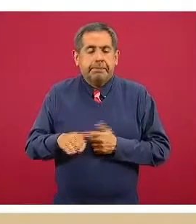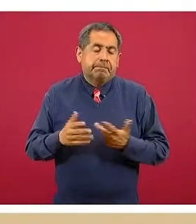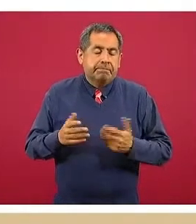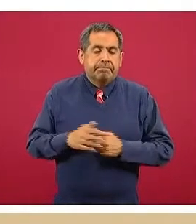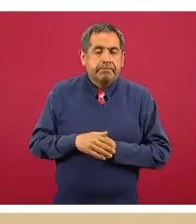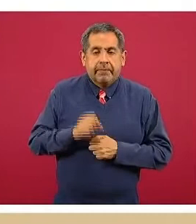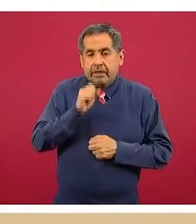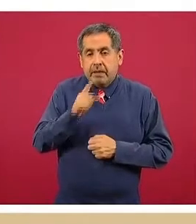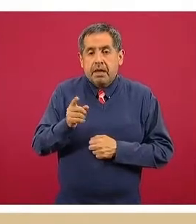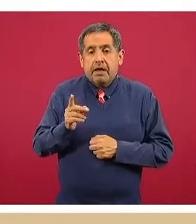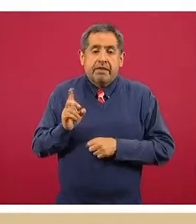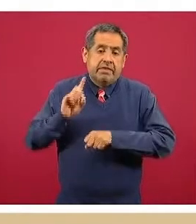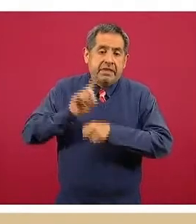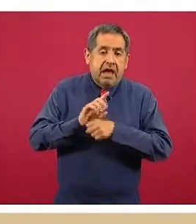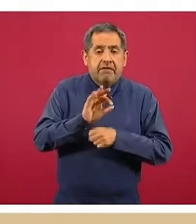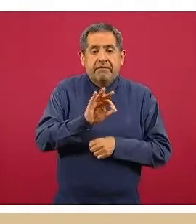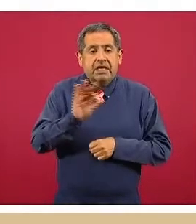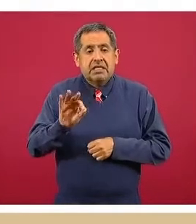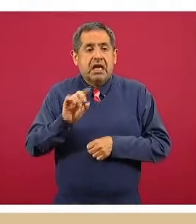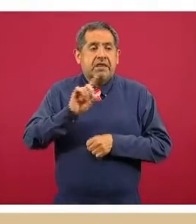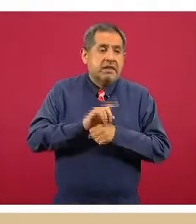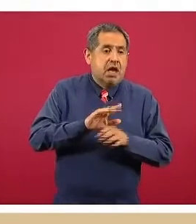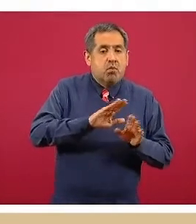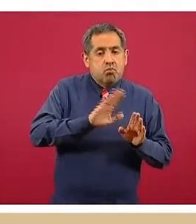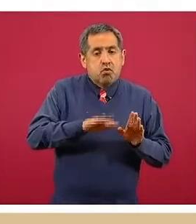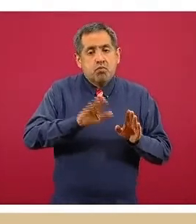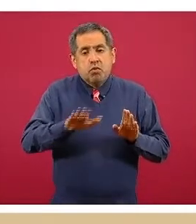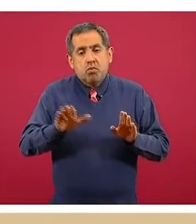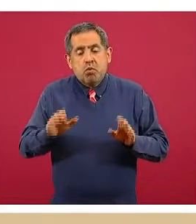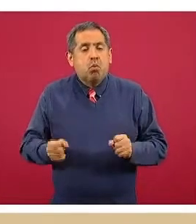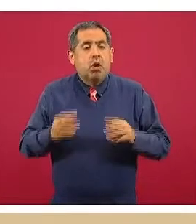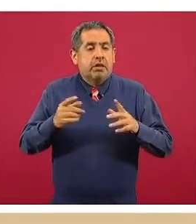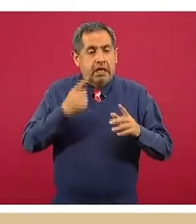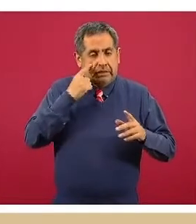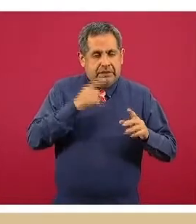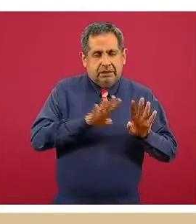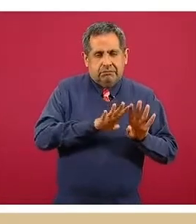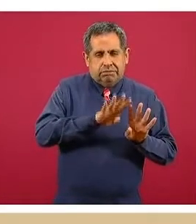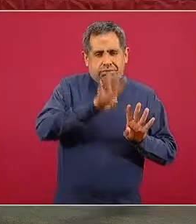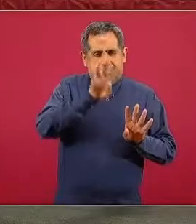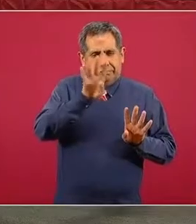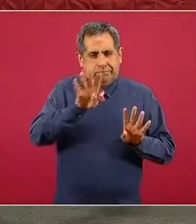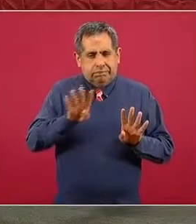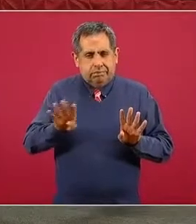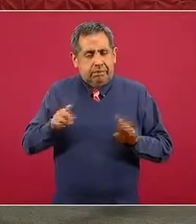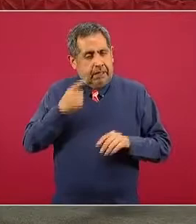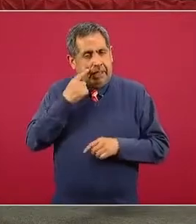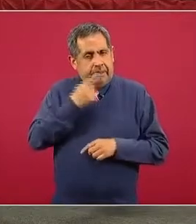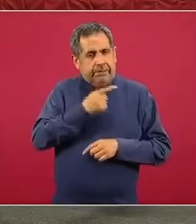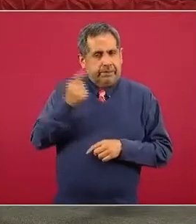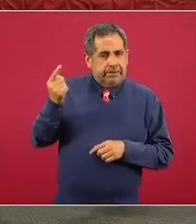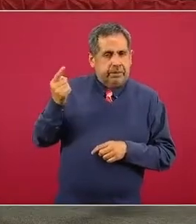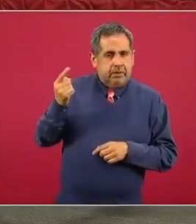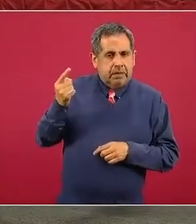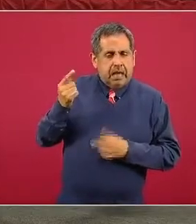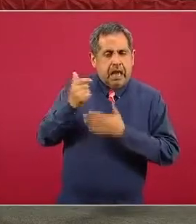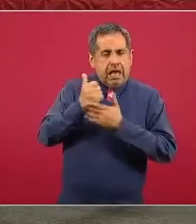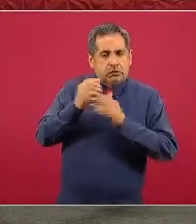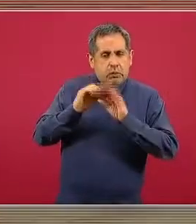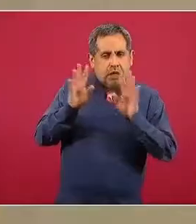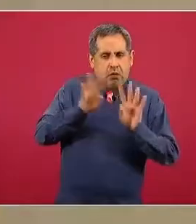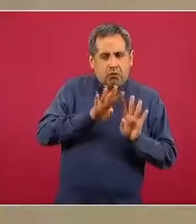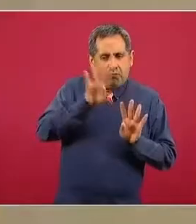también por la fecha de ocurrencia, es decir, la fecha en que ocurrió la defunción, en las barras de color azul